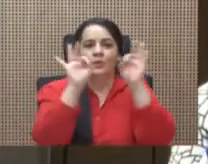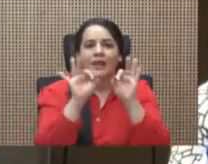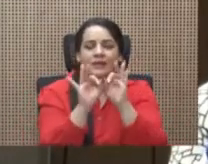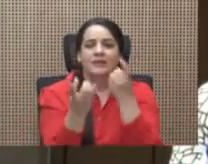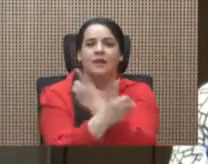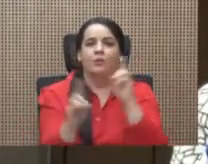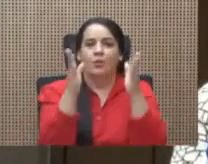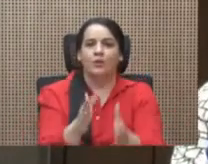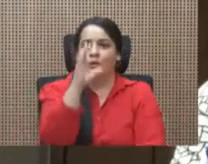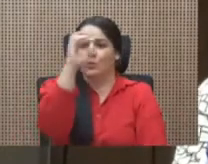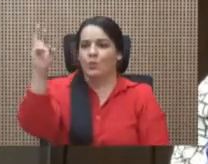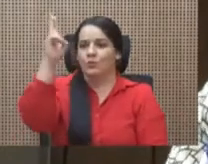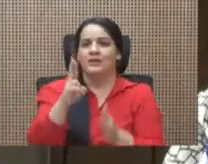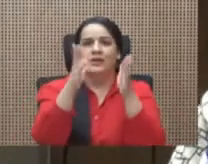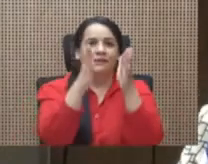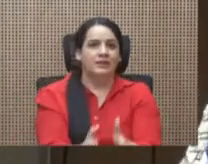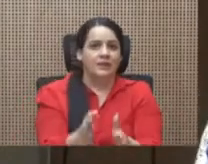demócratas costarricenses